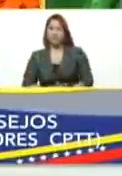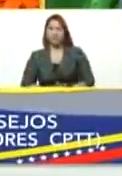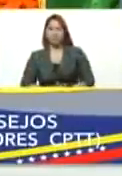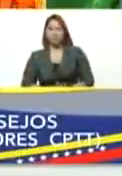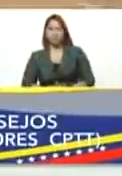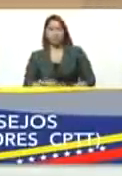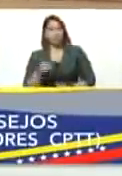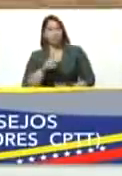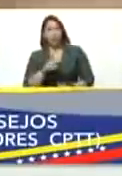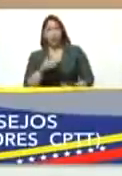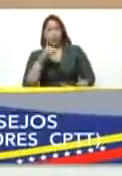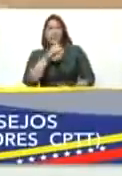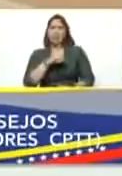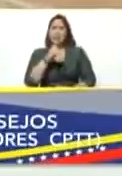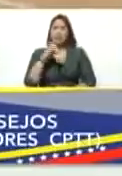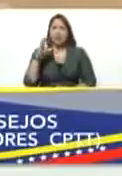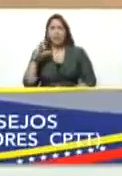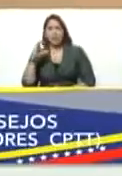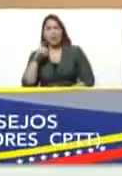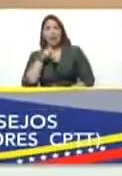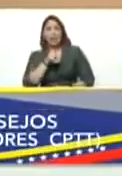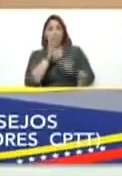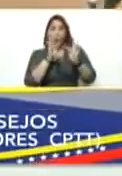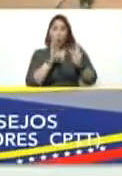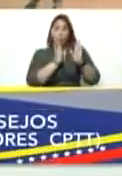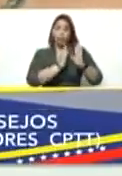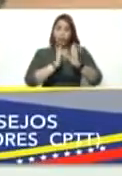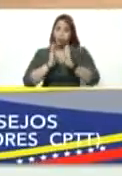No vale, el Distrito Capital es la forma organizativa.